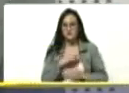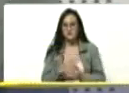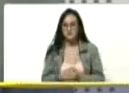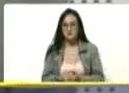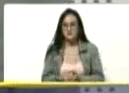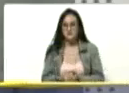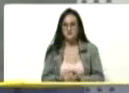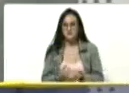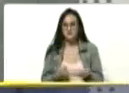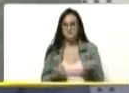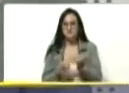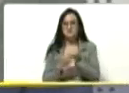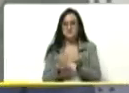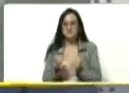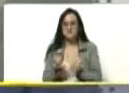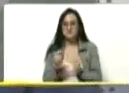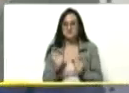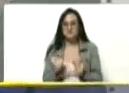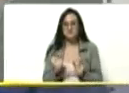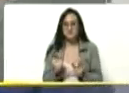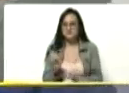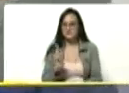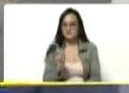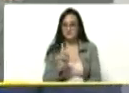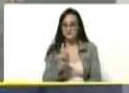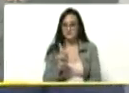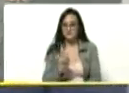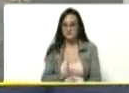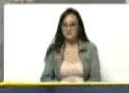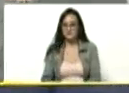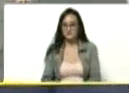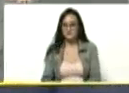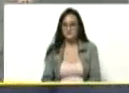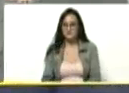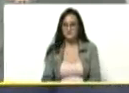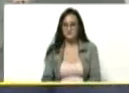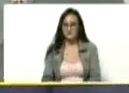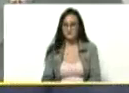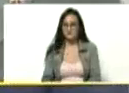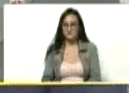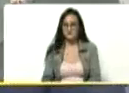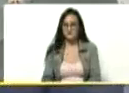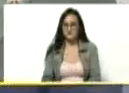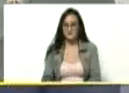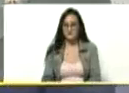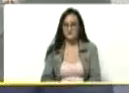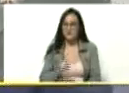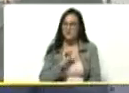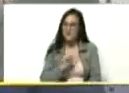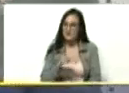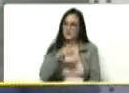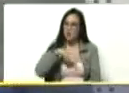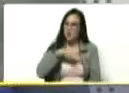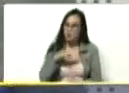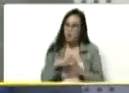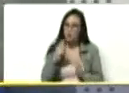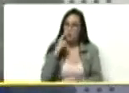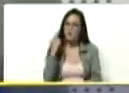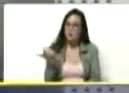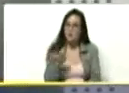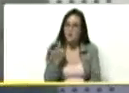sencillamente por el fin del embargo. We must find avenues of collective leverage. Tenemos to ensure its end. Que